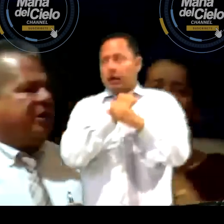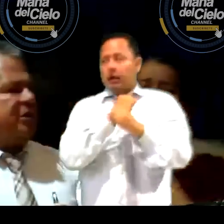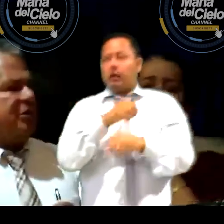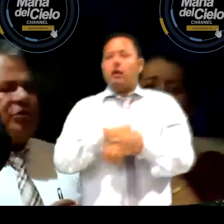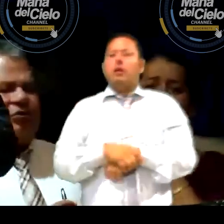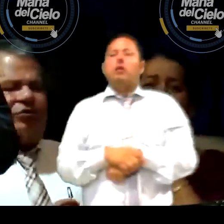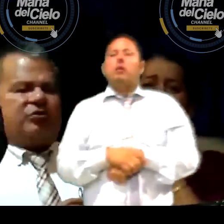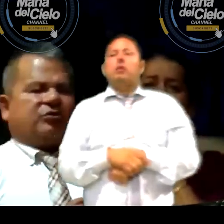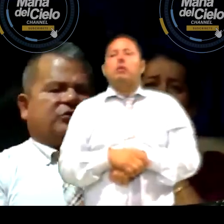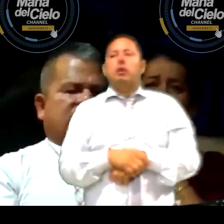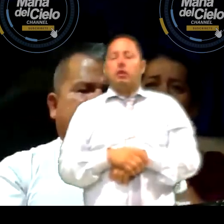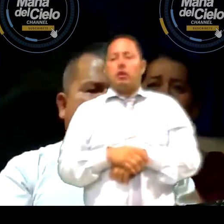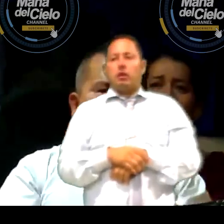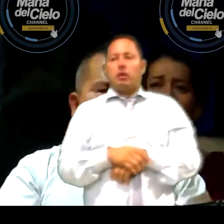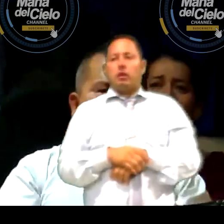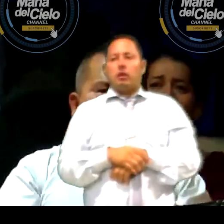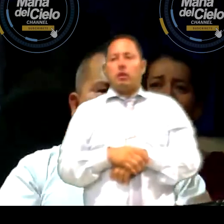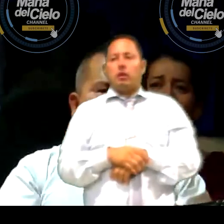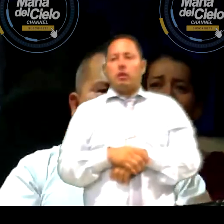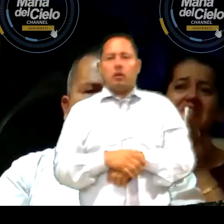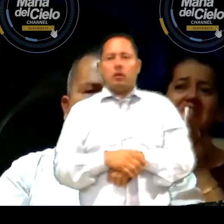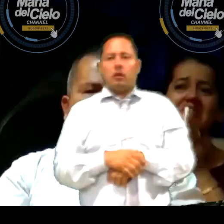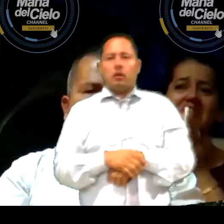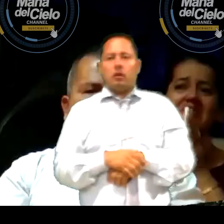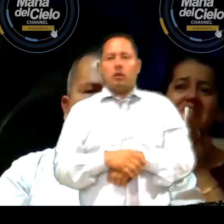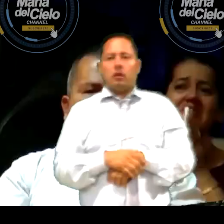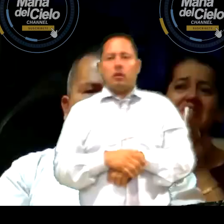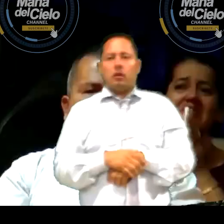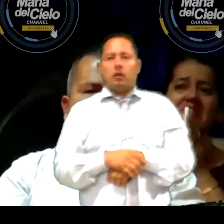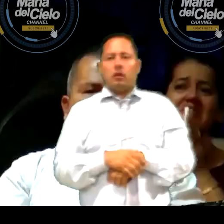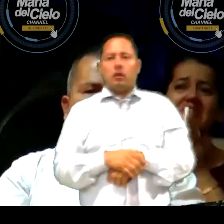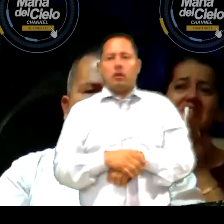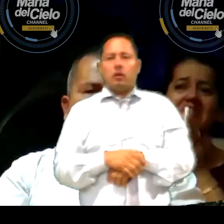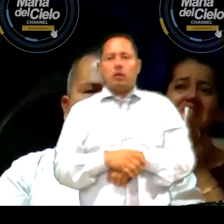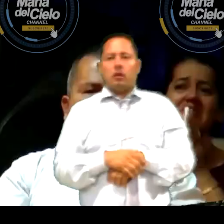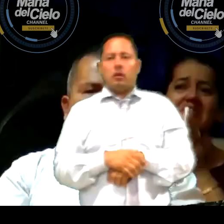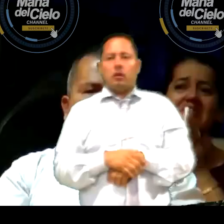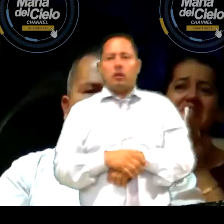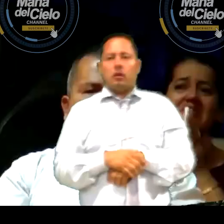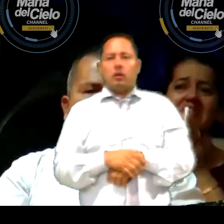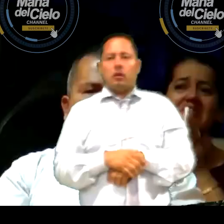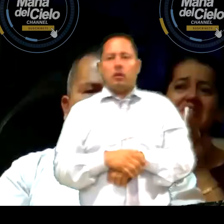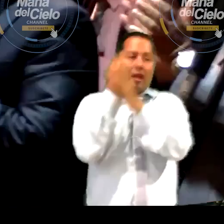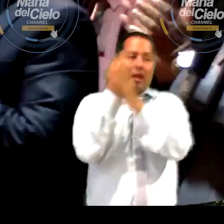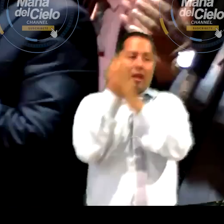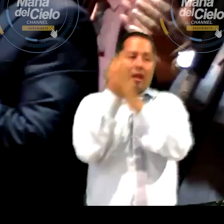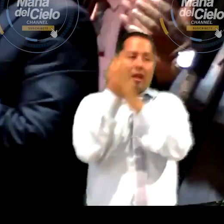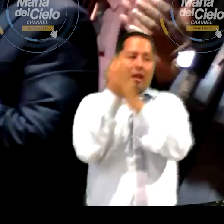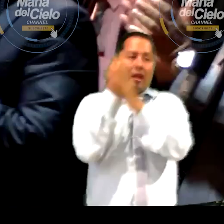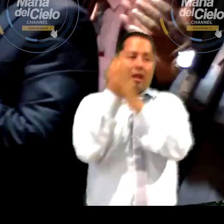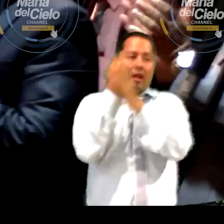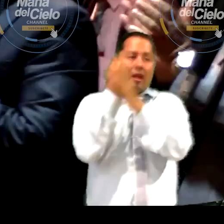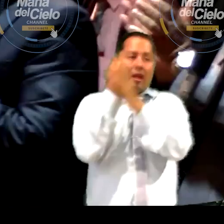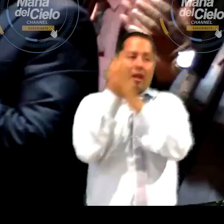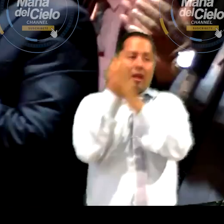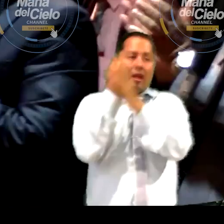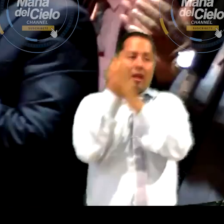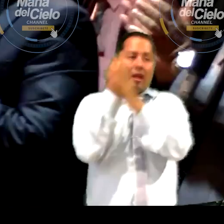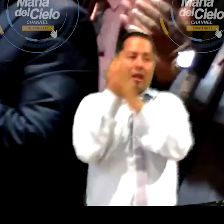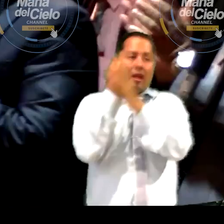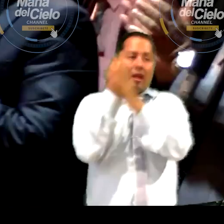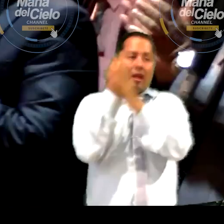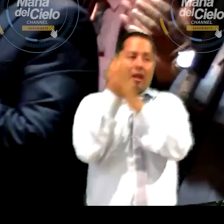venga. No se vaya a ir sin su milagro. No se vaya a ir sin creer en Él esta